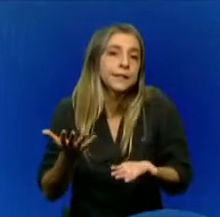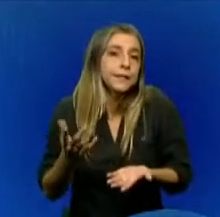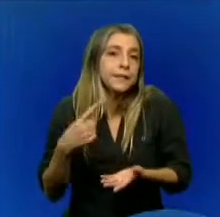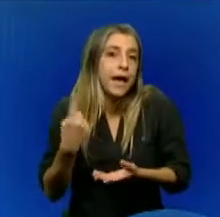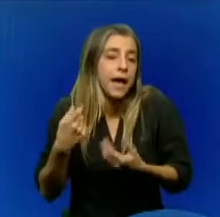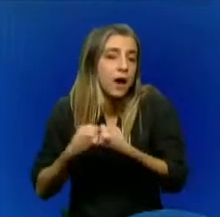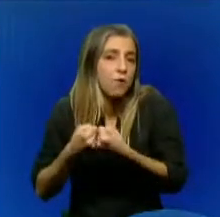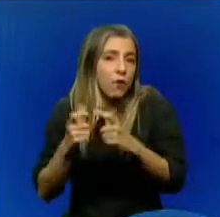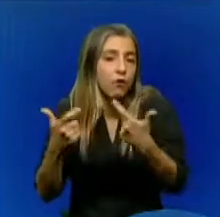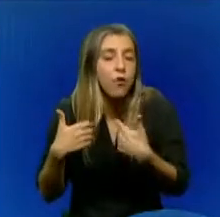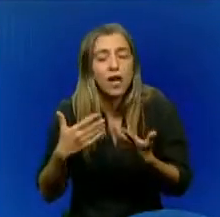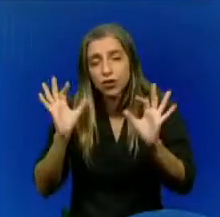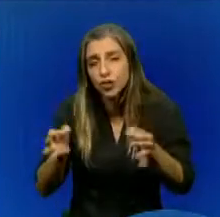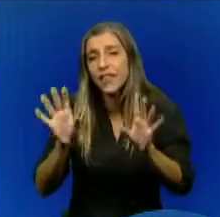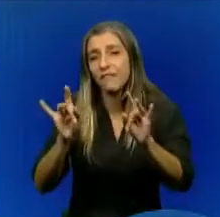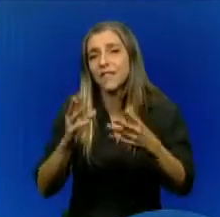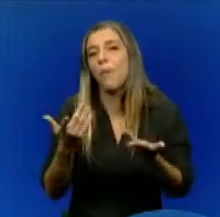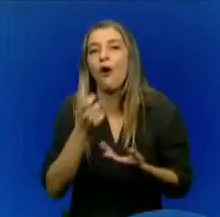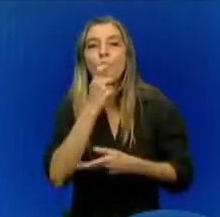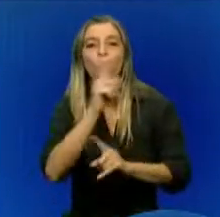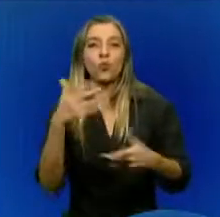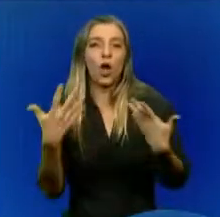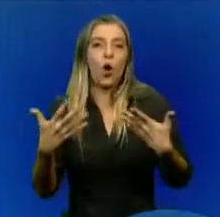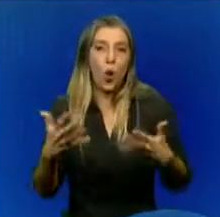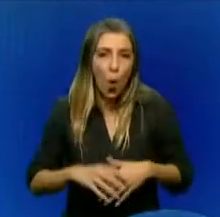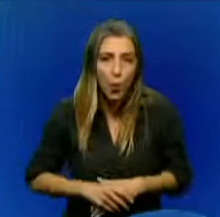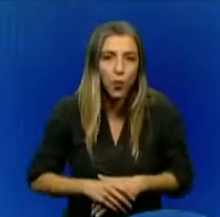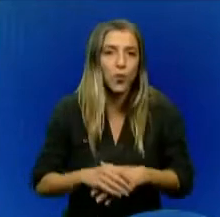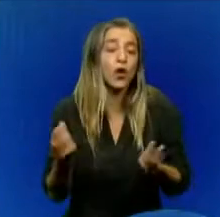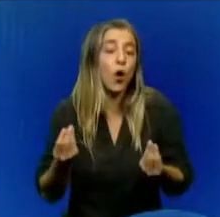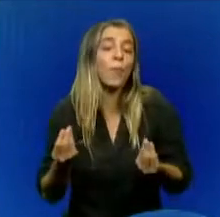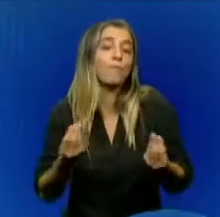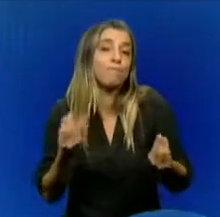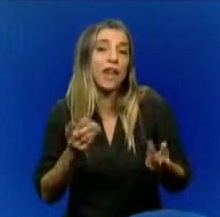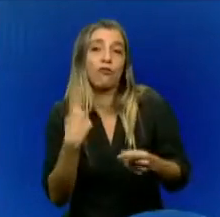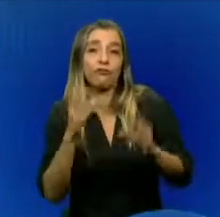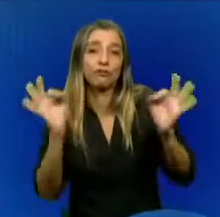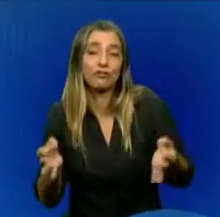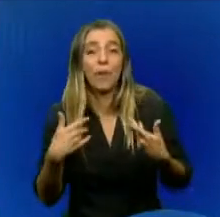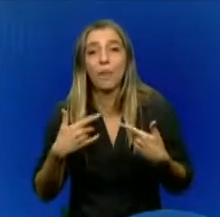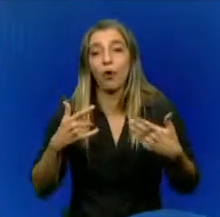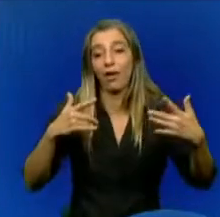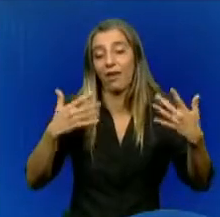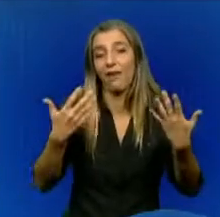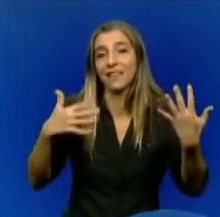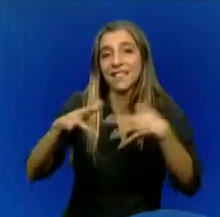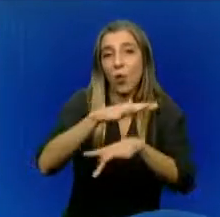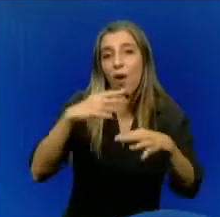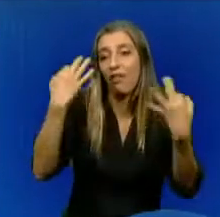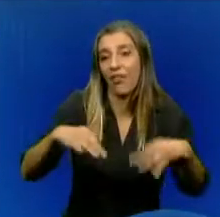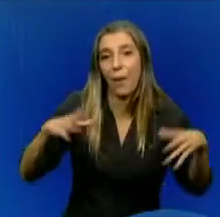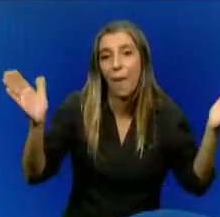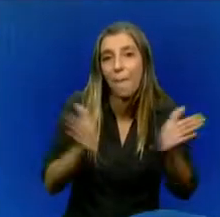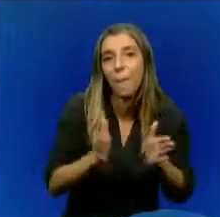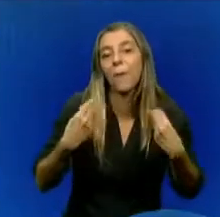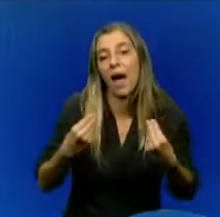tenemos. Y la verdad es que una restricción de circulación viral que de un lado de una avenida funciona y del otro lado de la